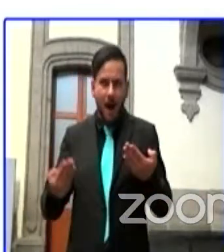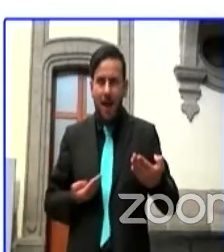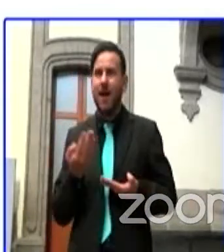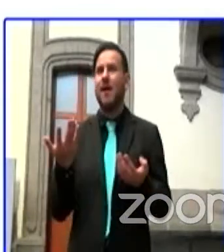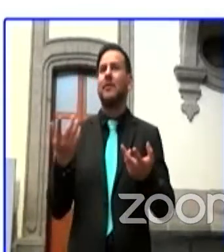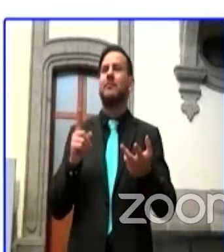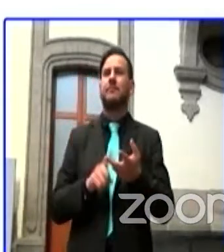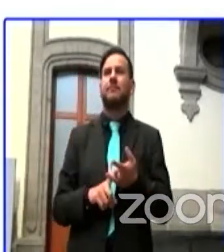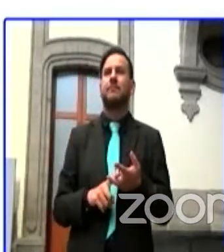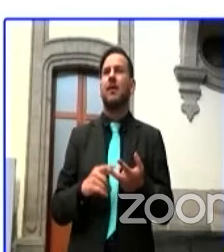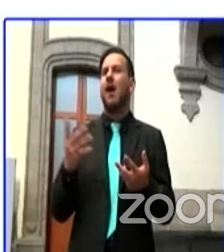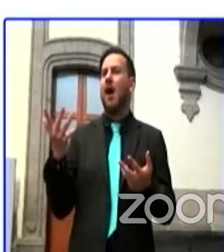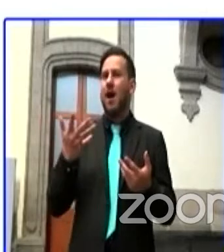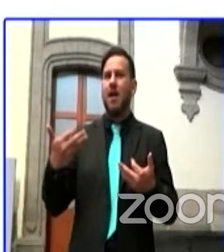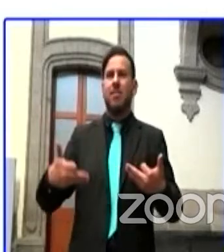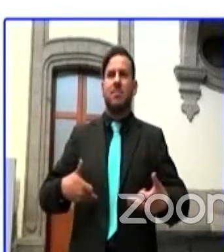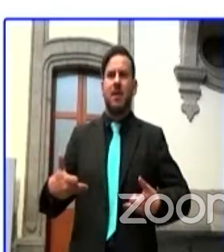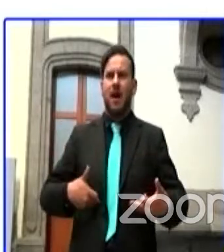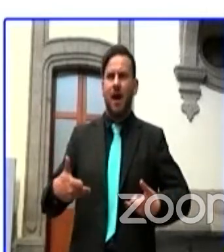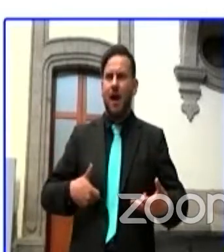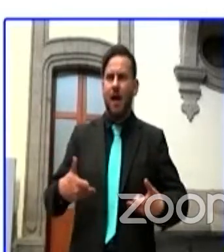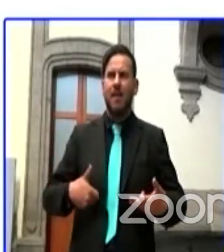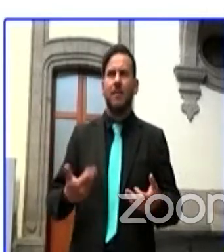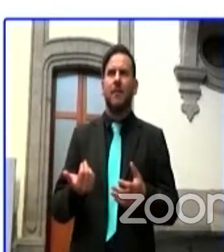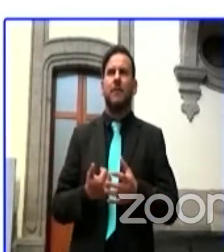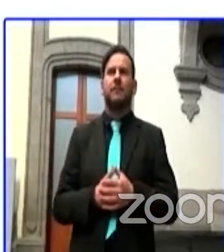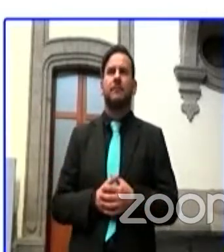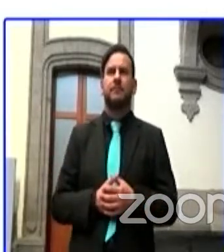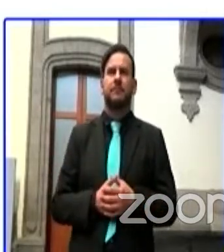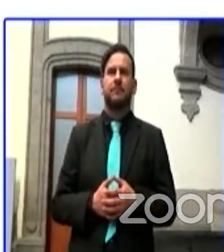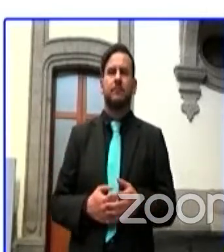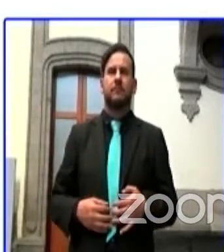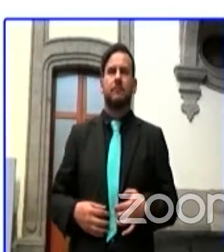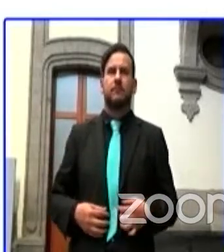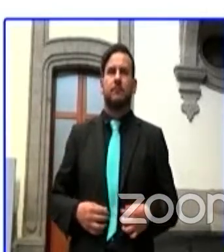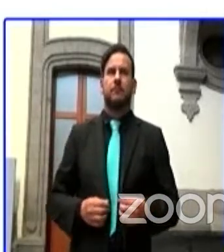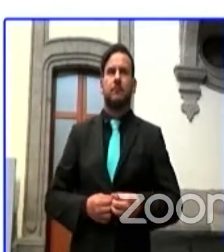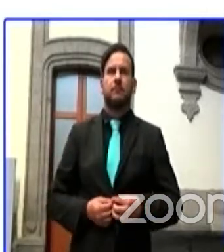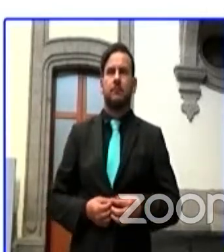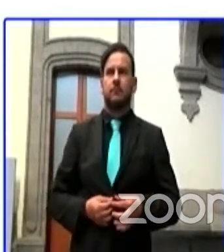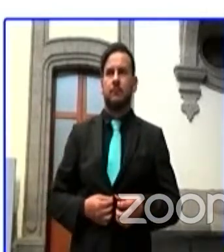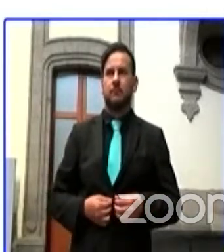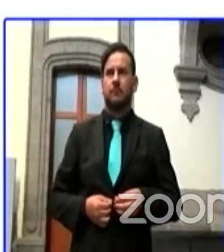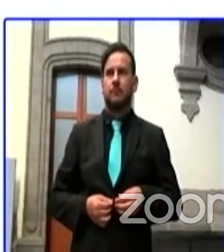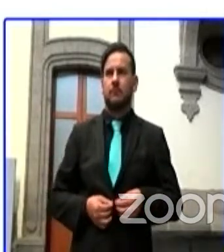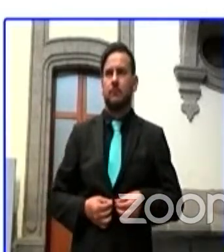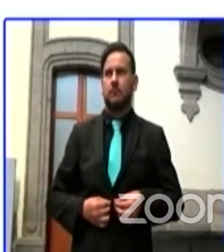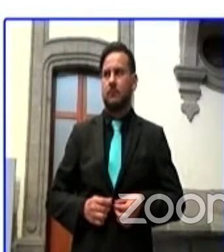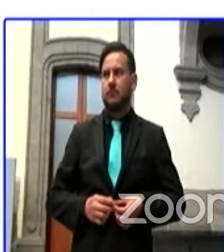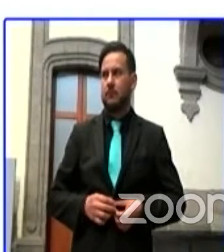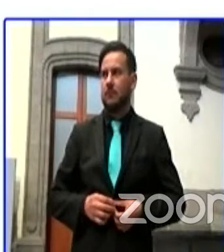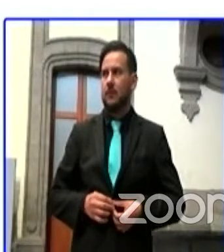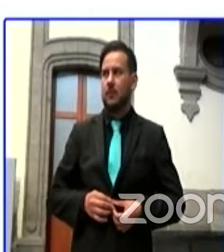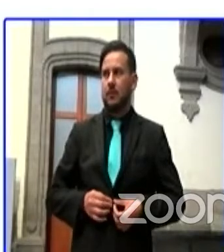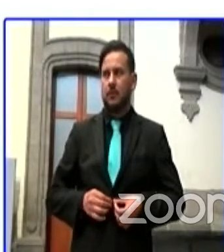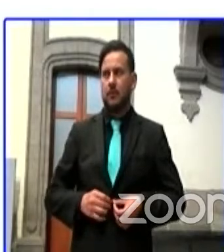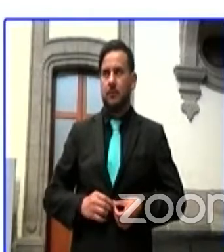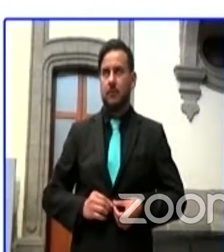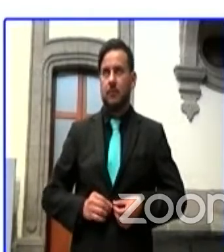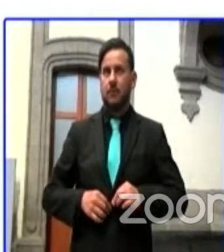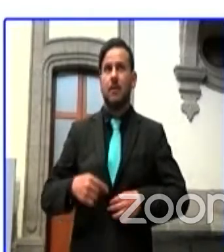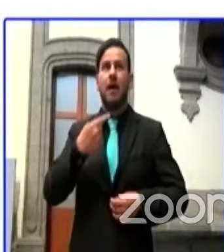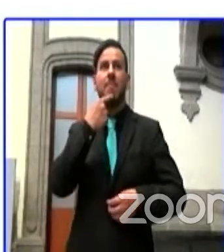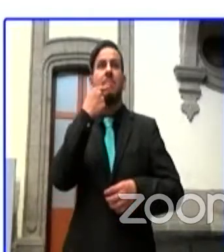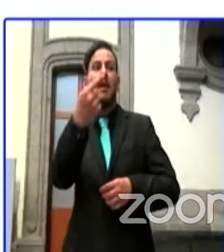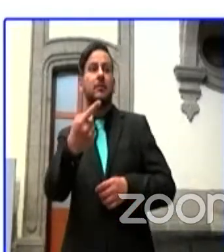que hacen teatro, etcétera, que dicen poesía. Y pues